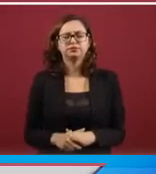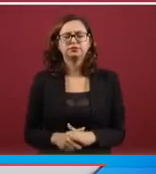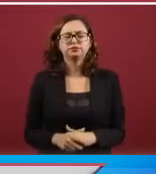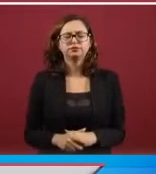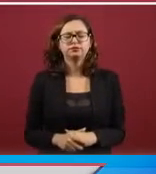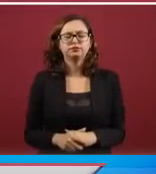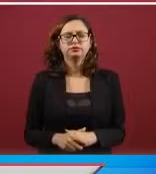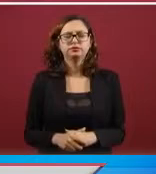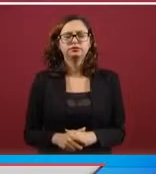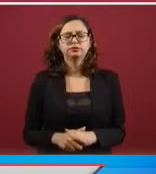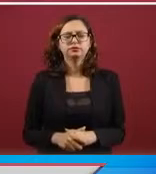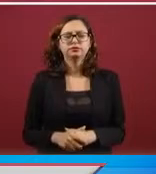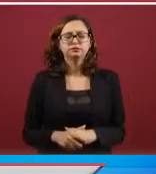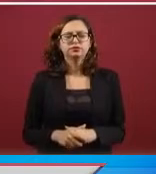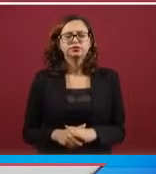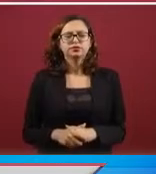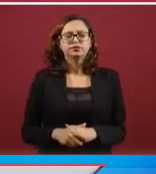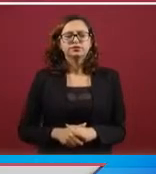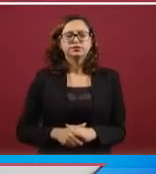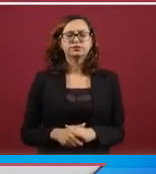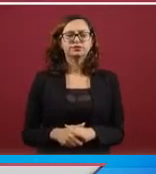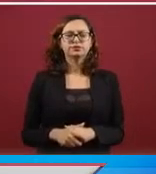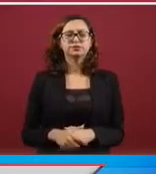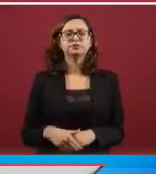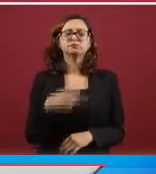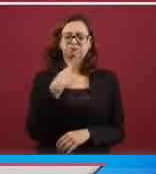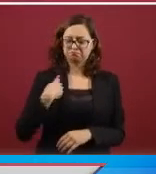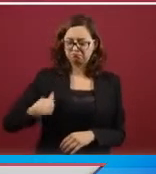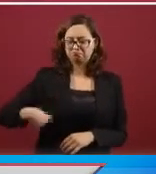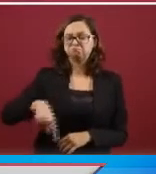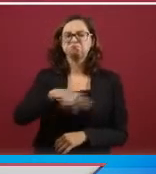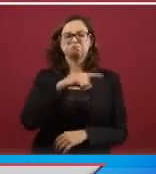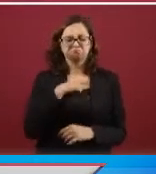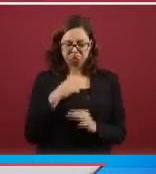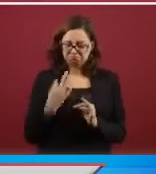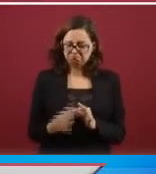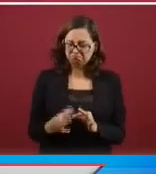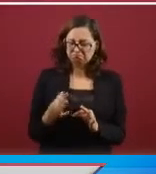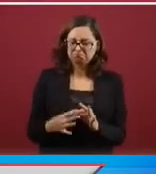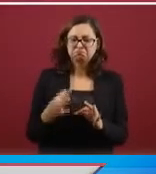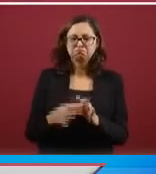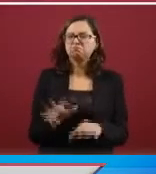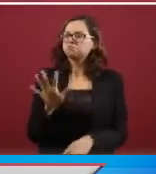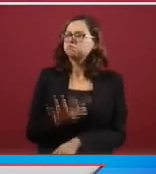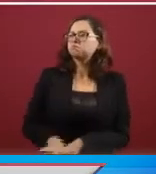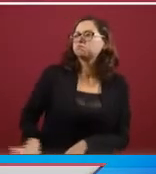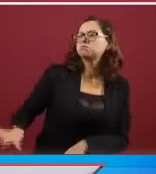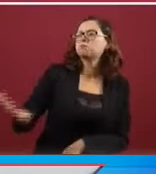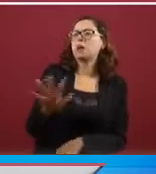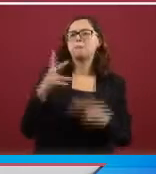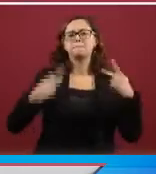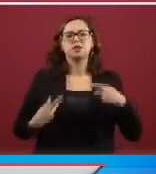el gobierno. Vamos a seguir garantizando el bienestar del pueblo.